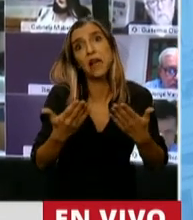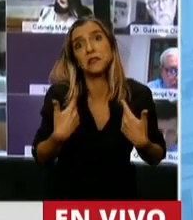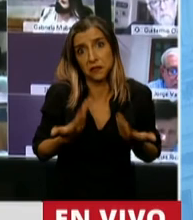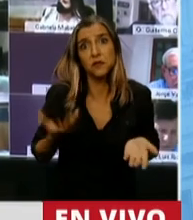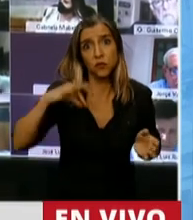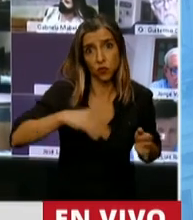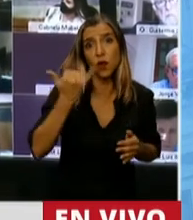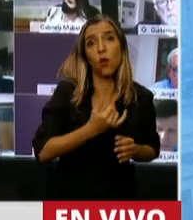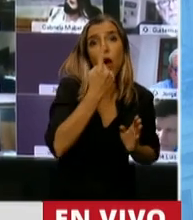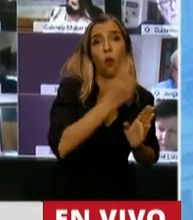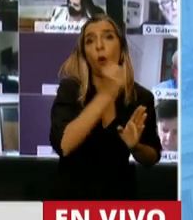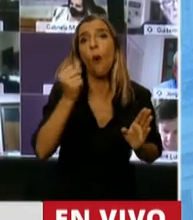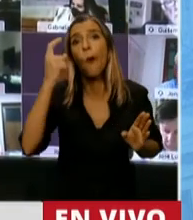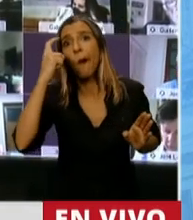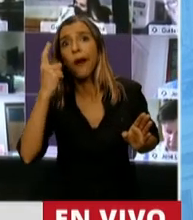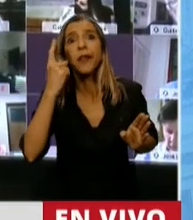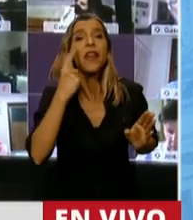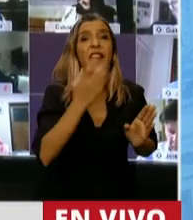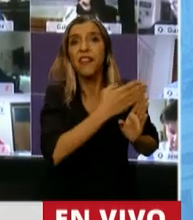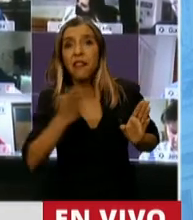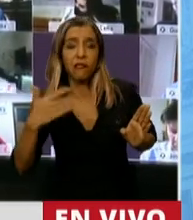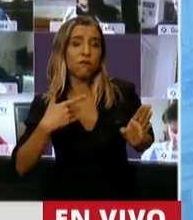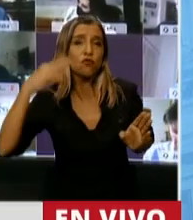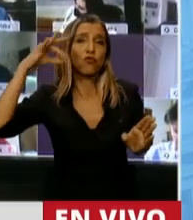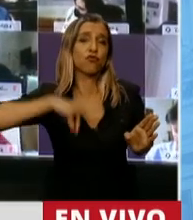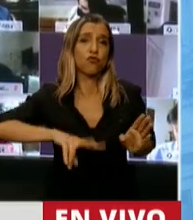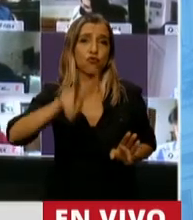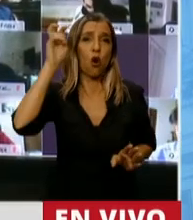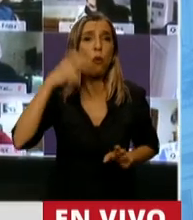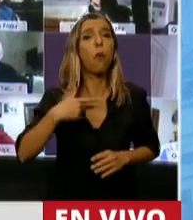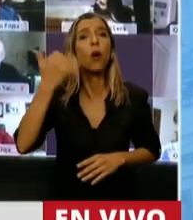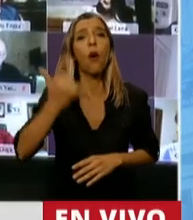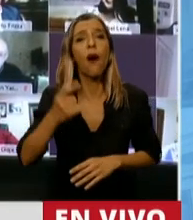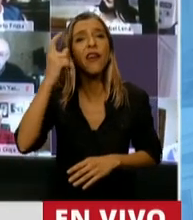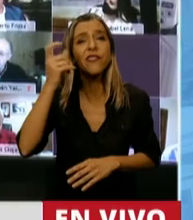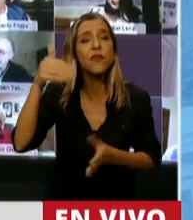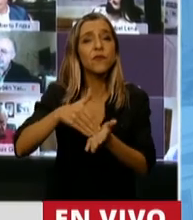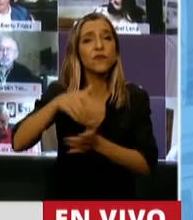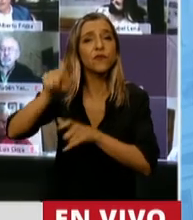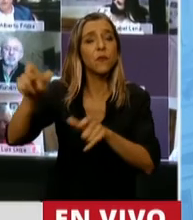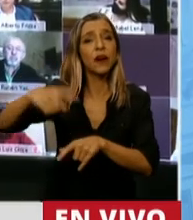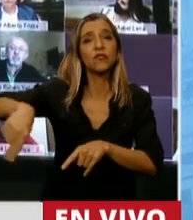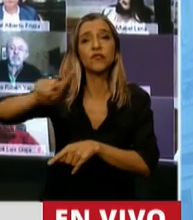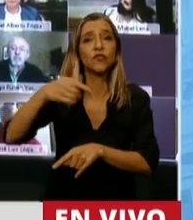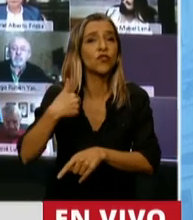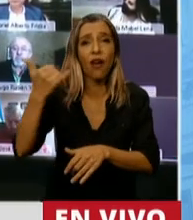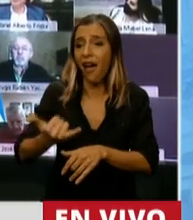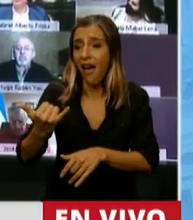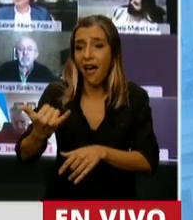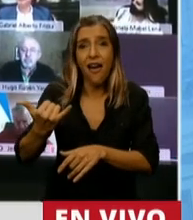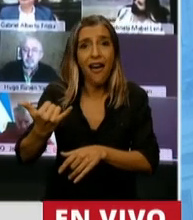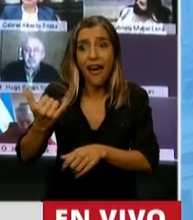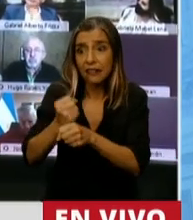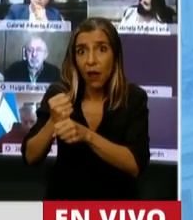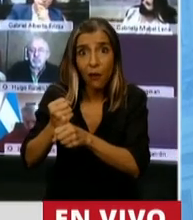Hay 4 millones de argentinos que no tienen trabajo y nosotros cargamos culpas a ver quién cerró más fábrica.